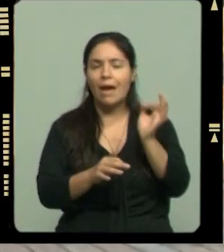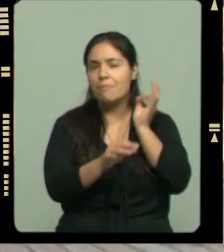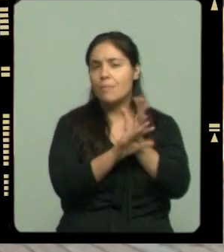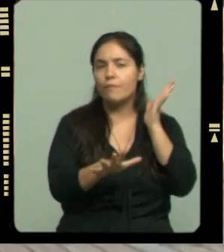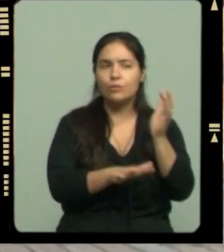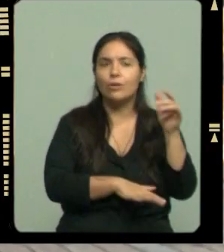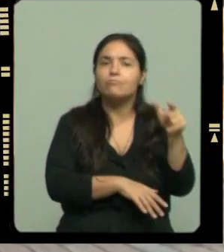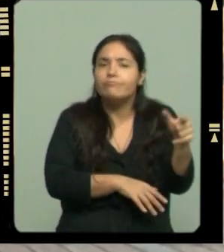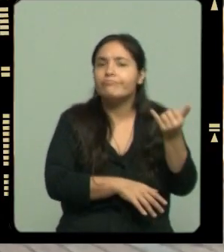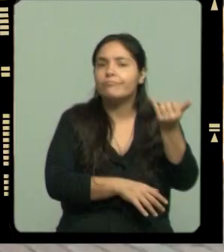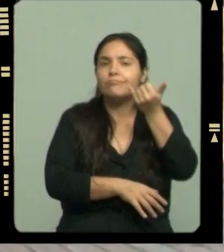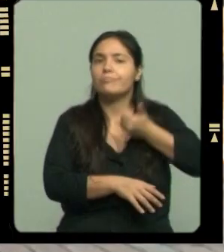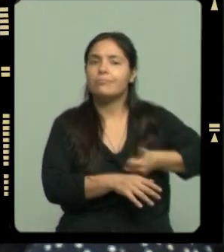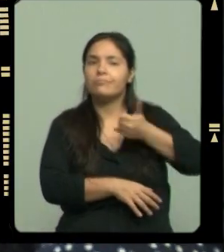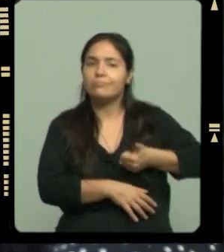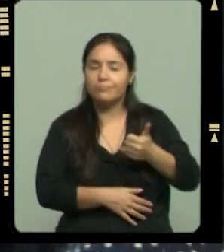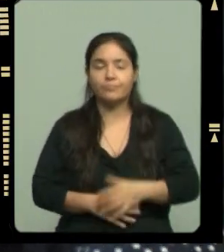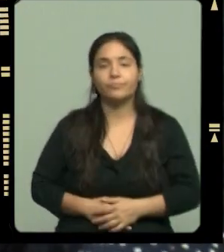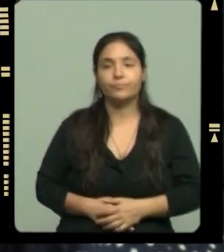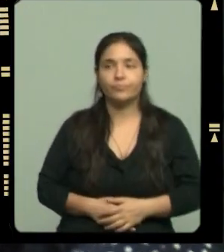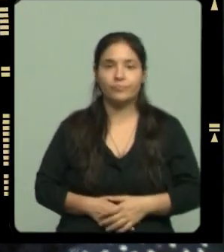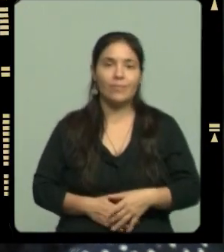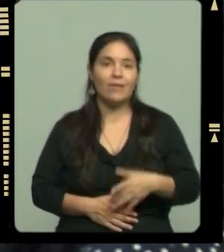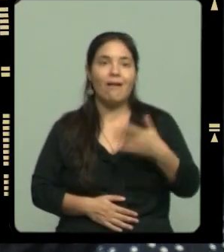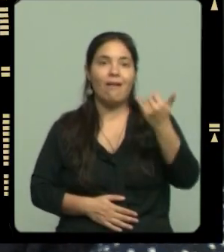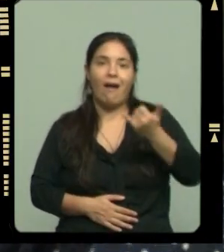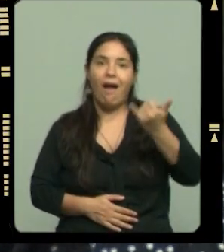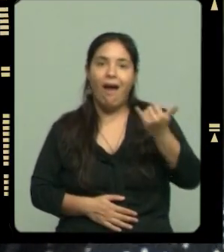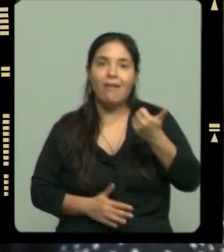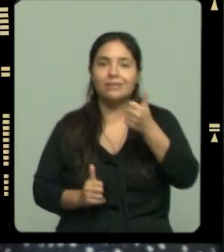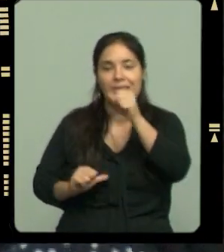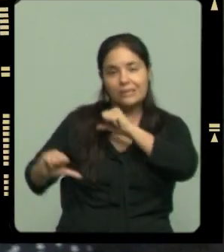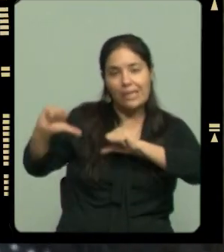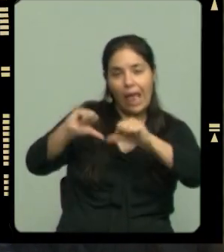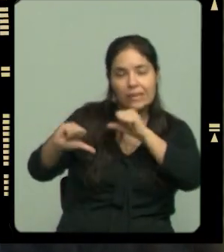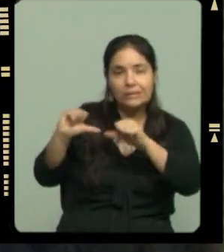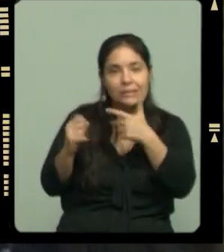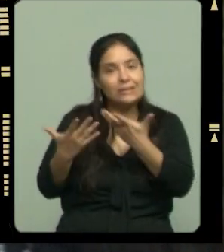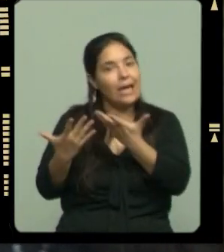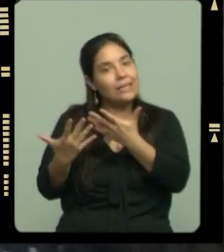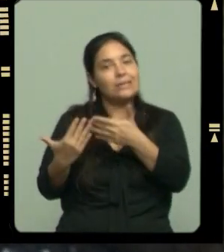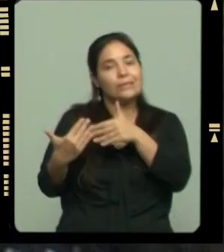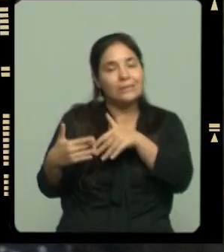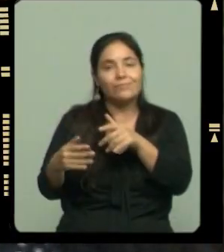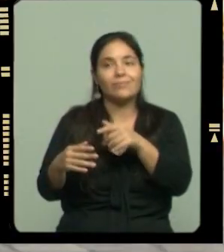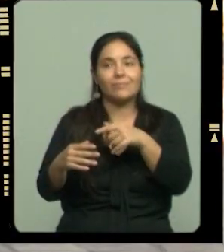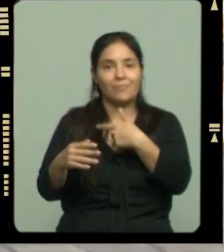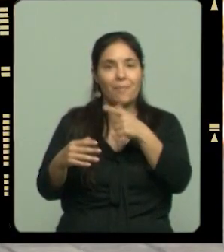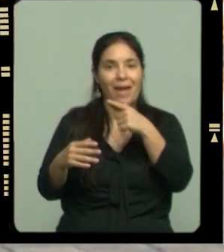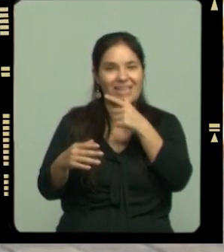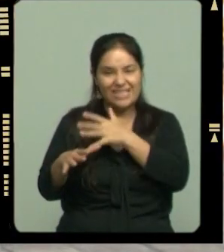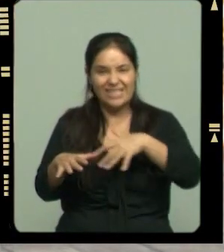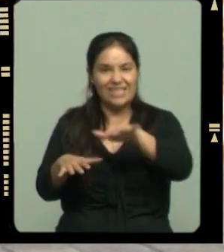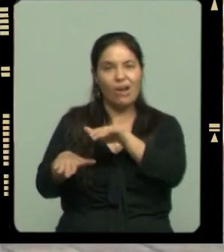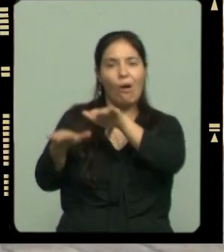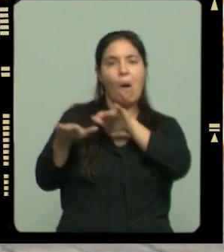son los que saben? Y ha habido mucha resistencia porque hay una zona de confort de la ciencia. Creo que es interesante. Es mal la zona